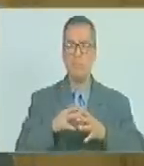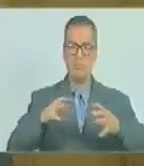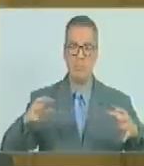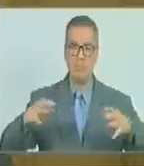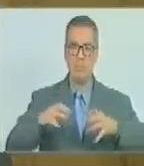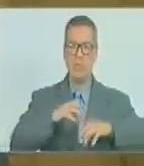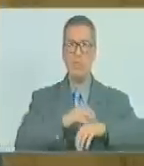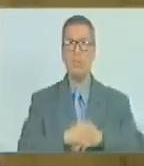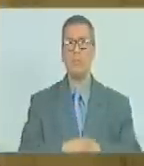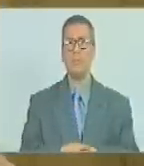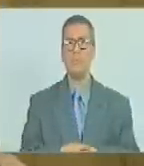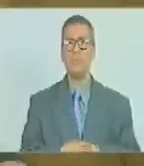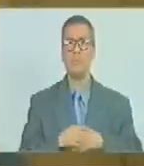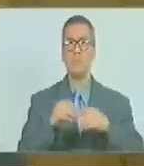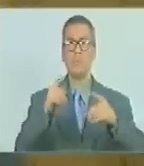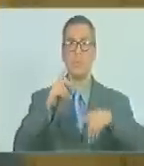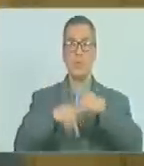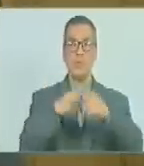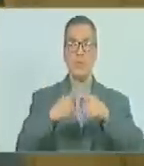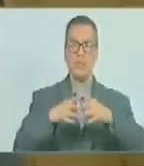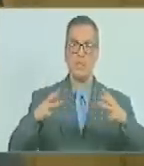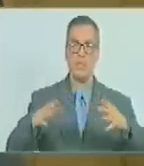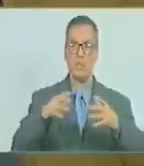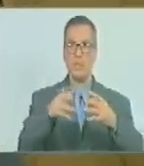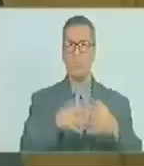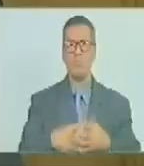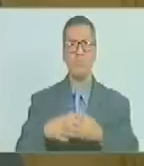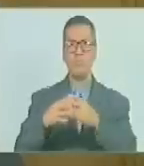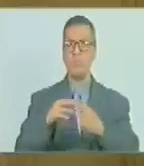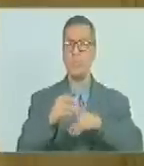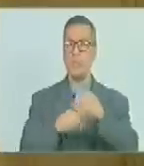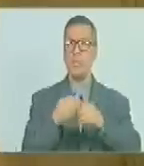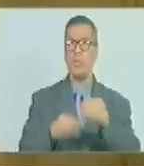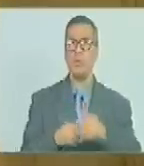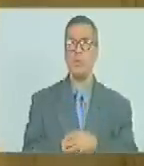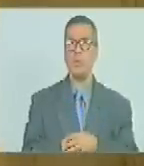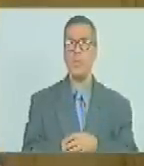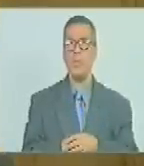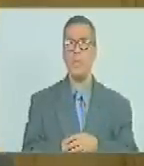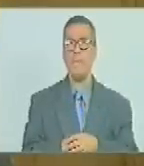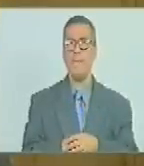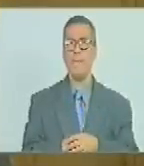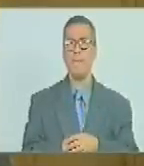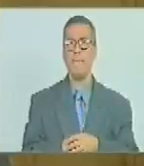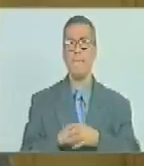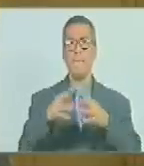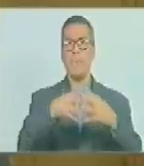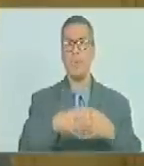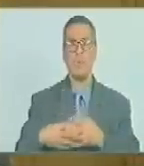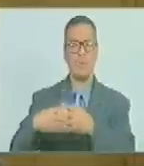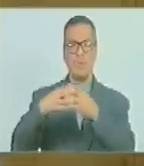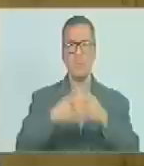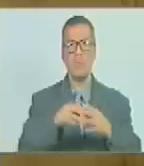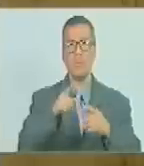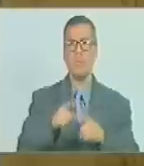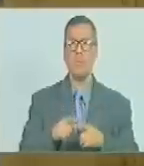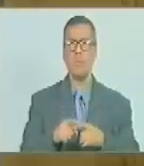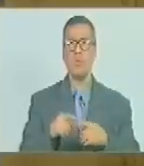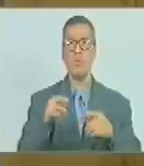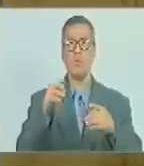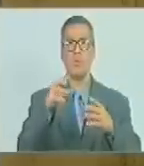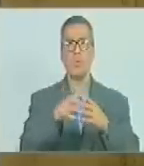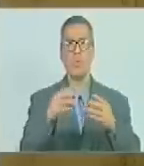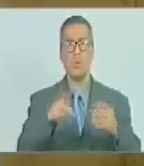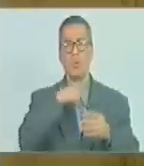hegemonía imperialista encarnada en los Estados Unidos y su